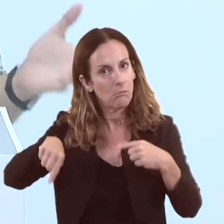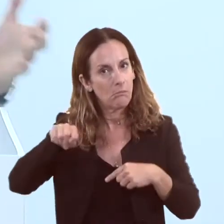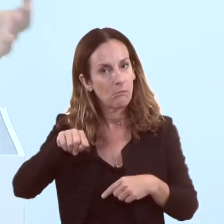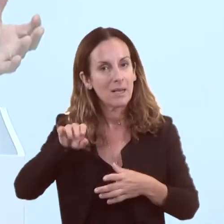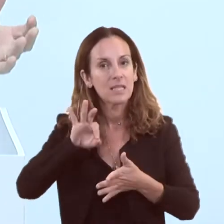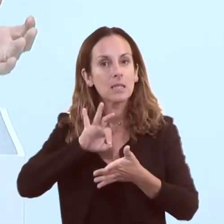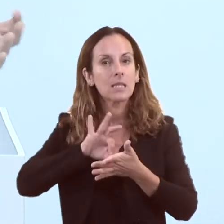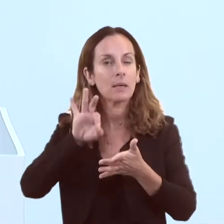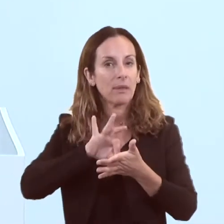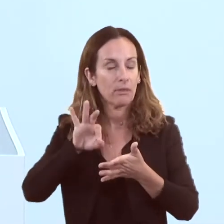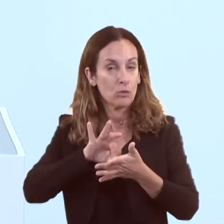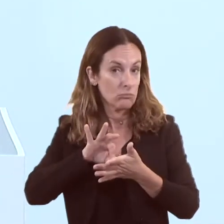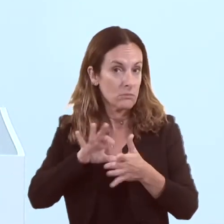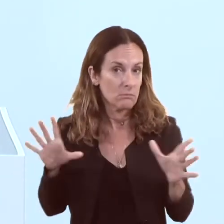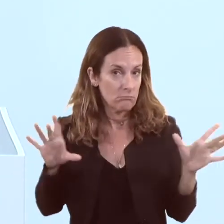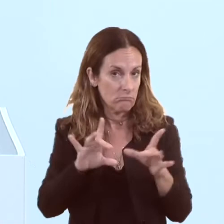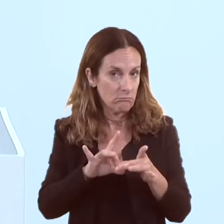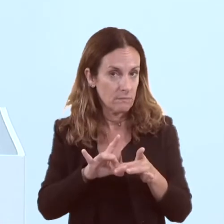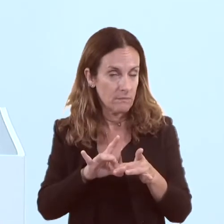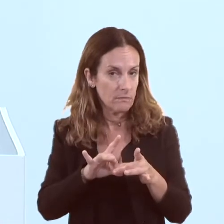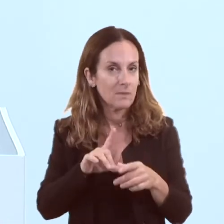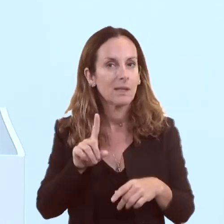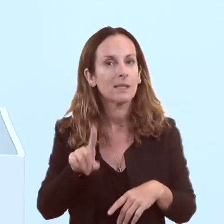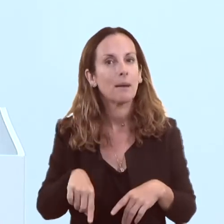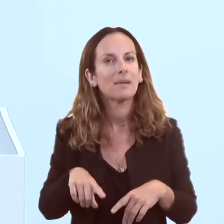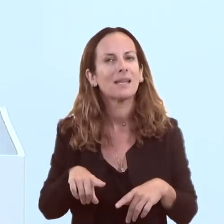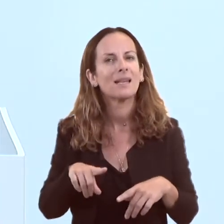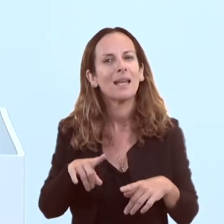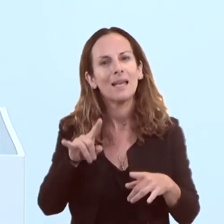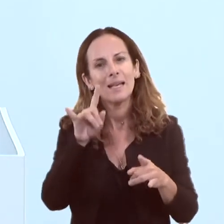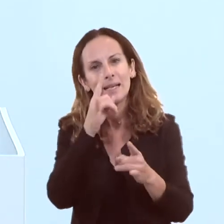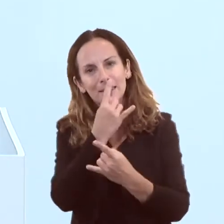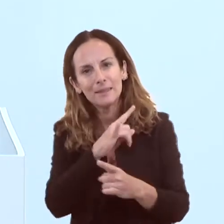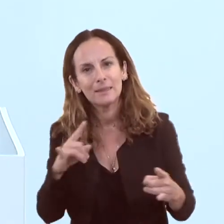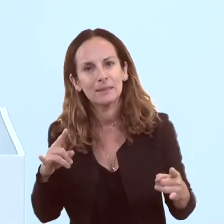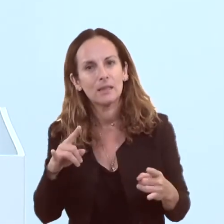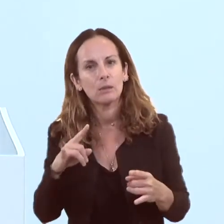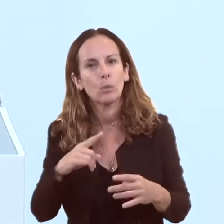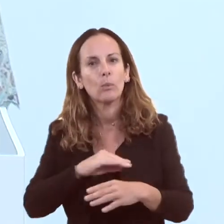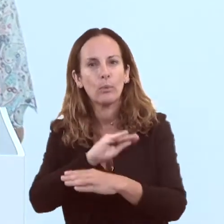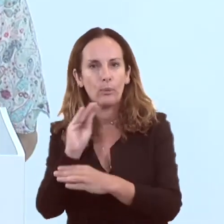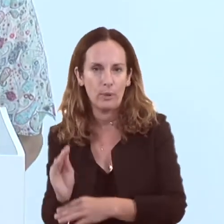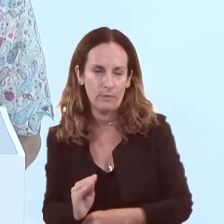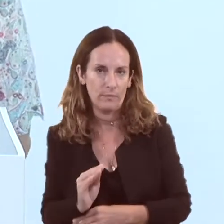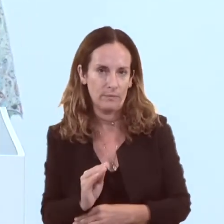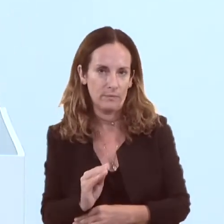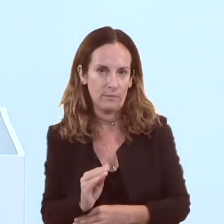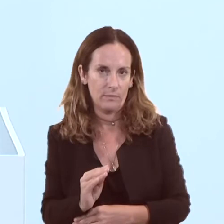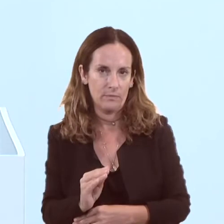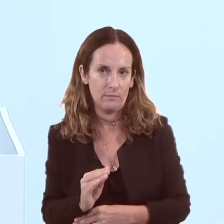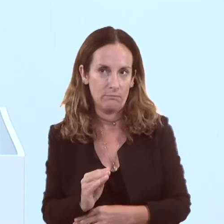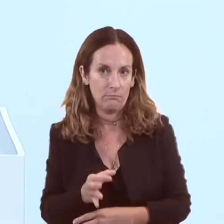pues de servicios que conlleva y la preservación de un entorno como como